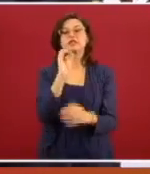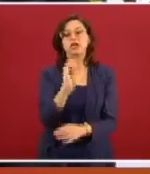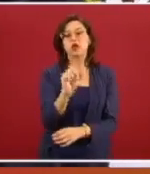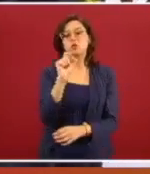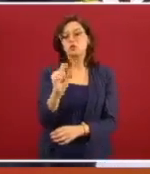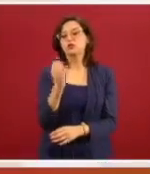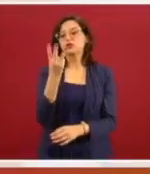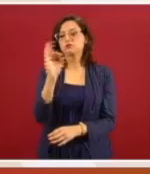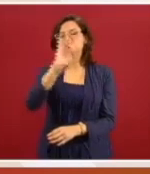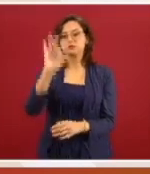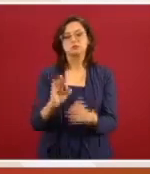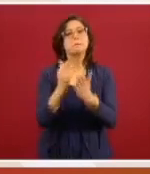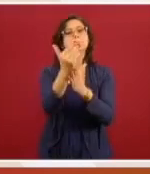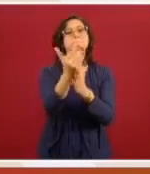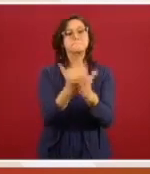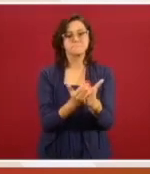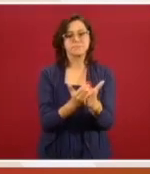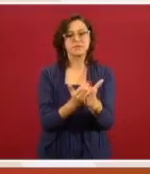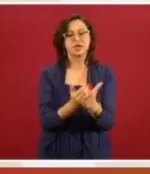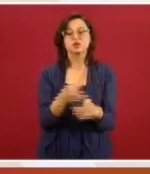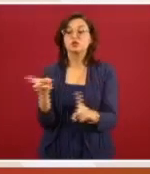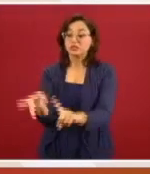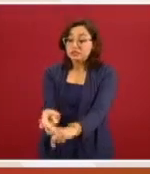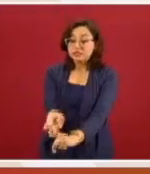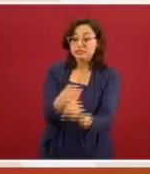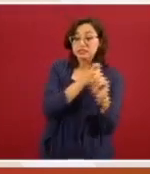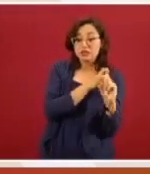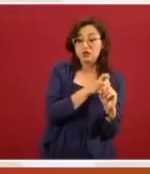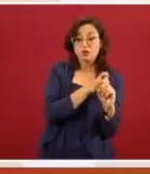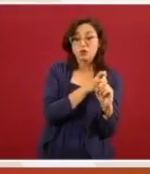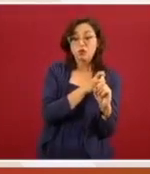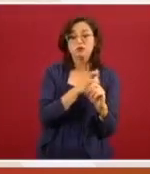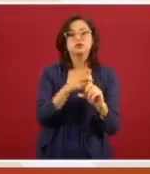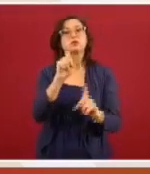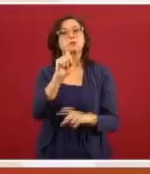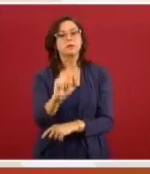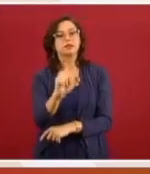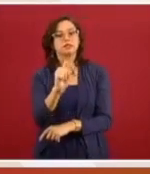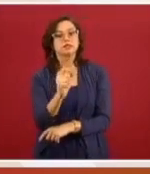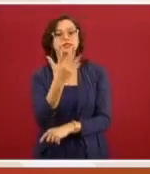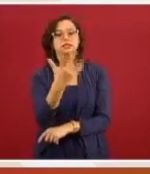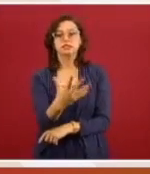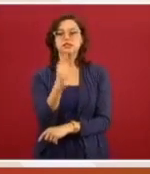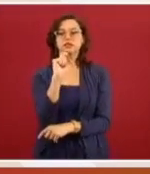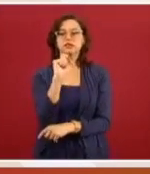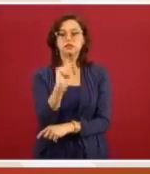0.3%, el secuestro en